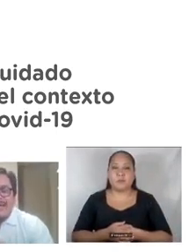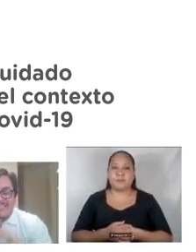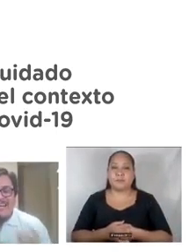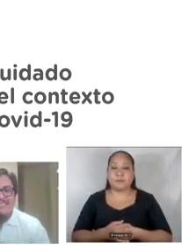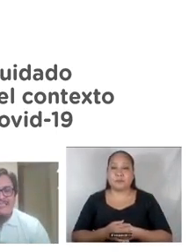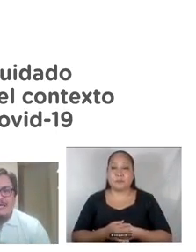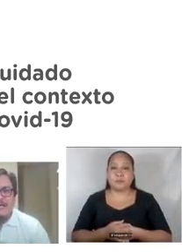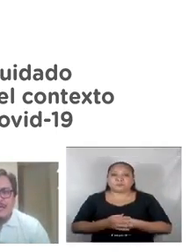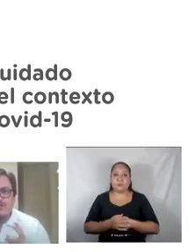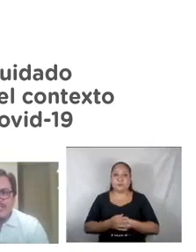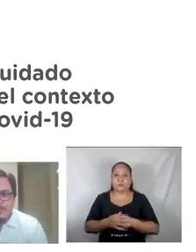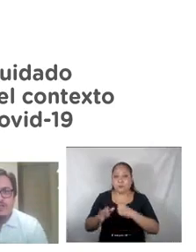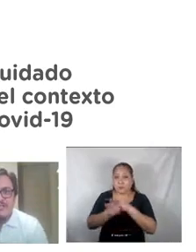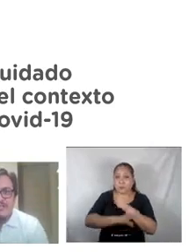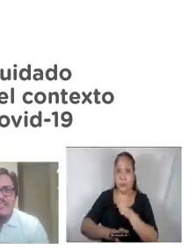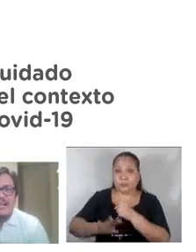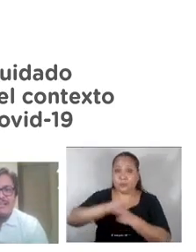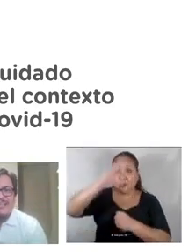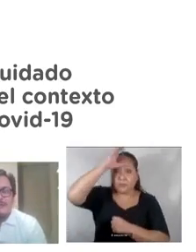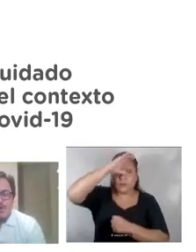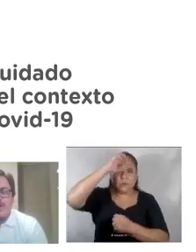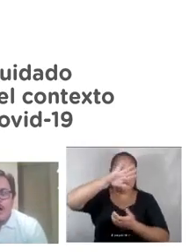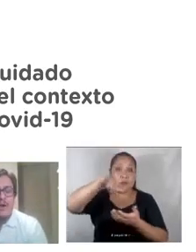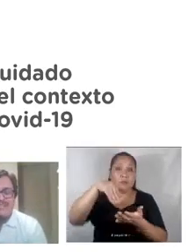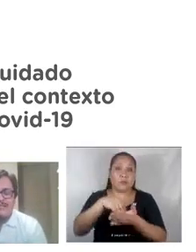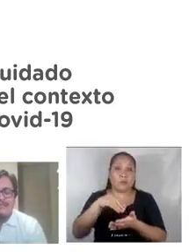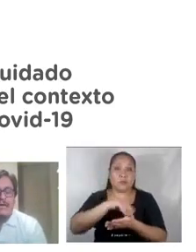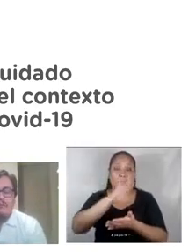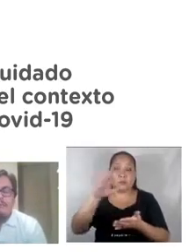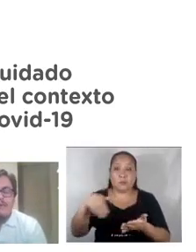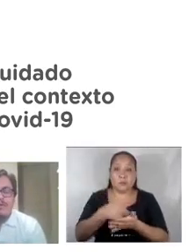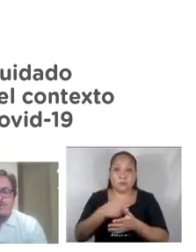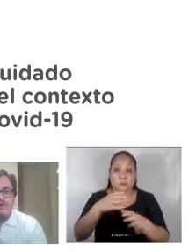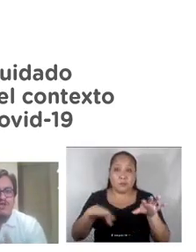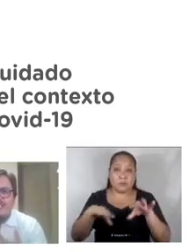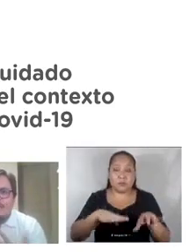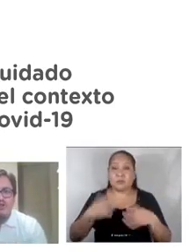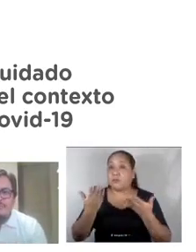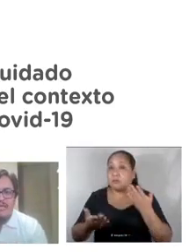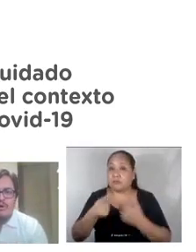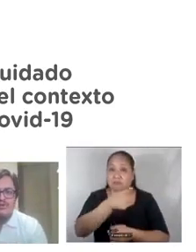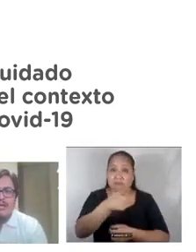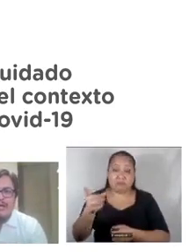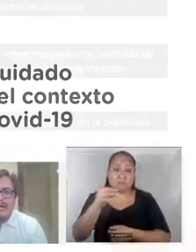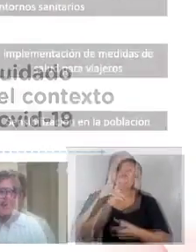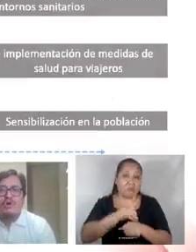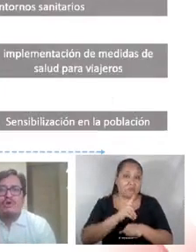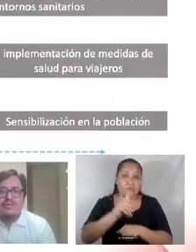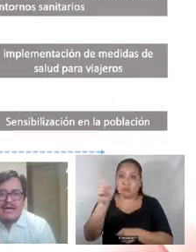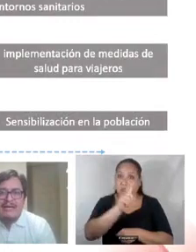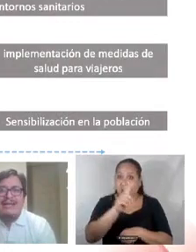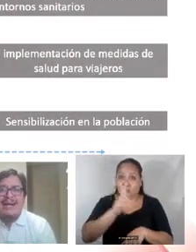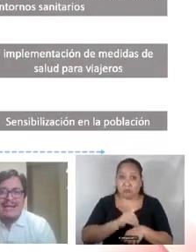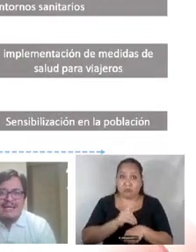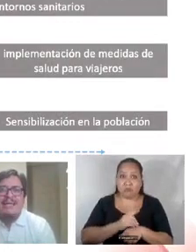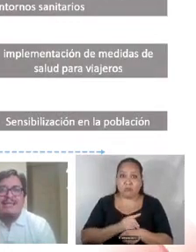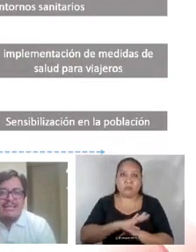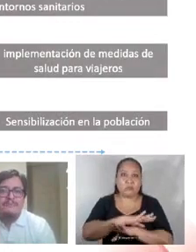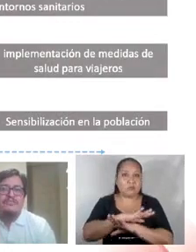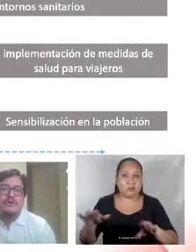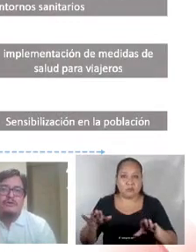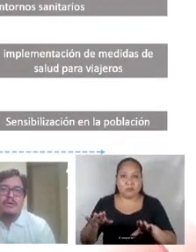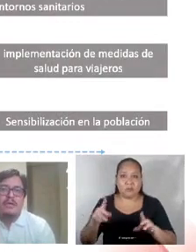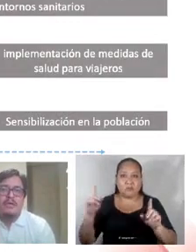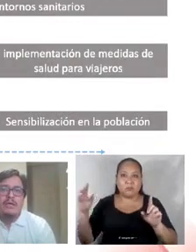La esencia y el concepto central de todo lo que tengamos que hacer, seamos médicos o no seamos médicos, es cortar la cadena